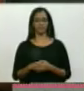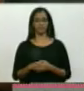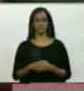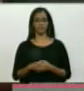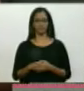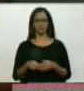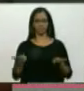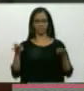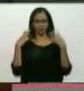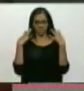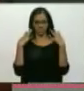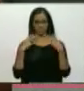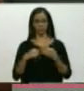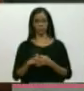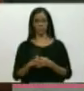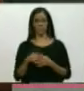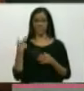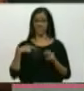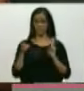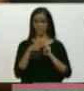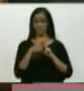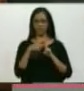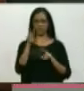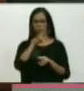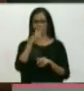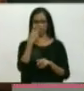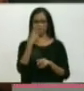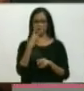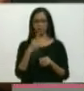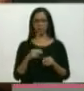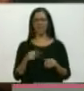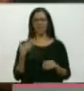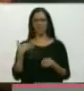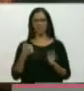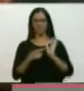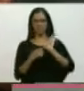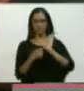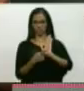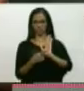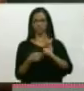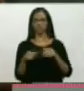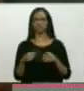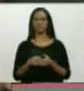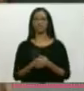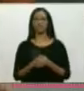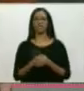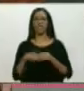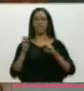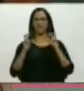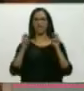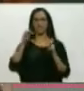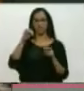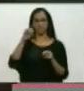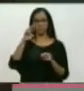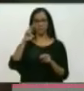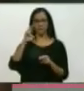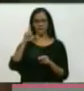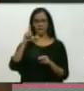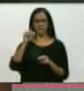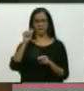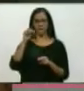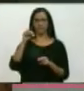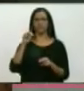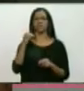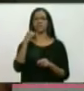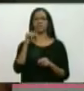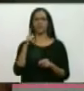poncha para acá, señor director. Tenemos la etiqueta, no la veo por ahí, señor, porque la queremos posicionar. El caso Merlano en ZK. La